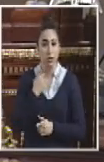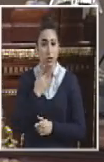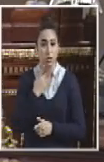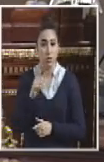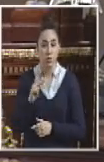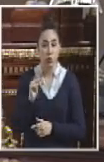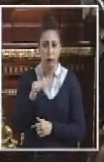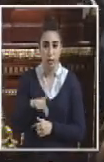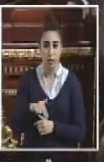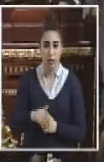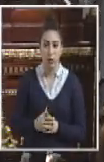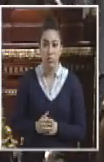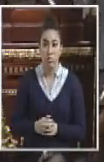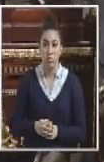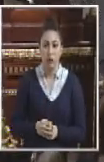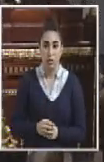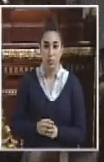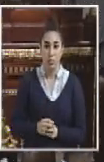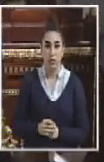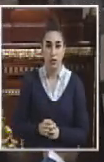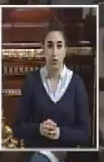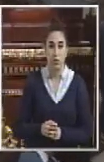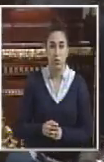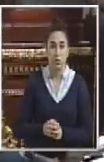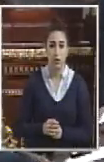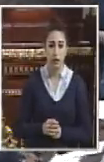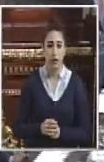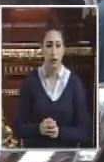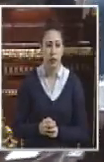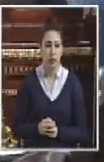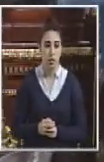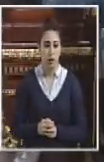Nacional, hasta por 5 minutos. Adelante, diputado.